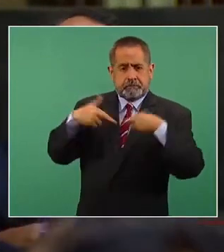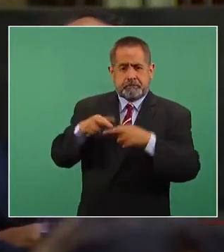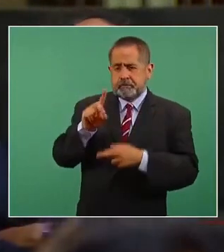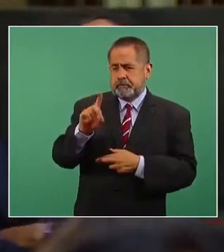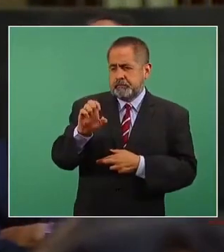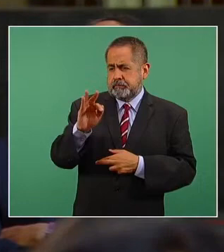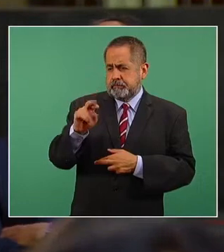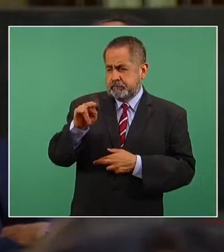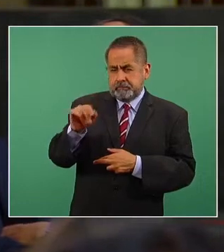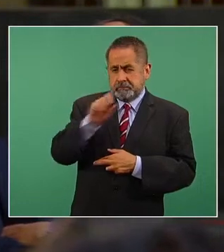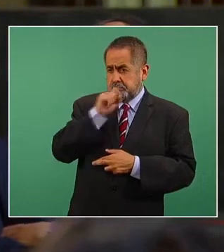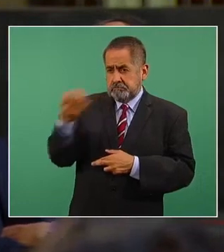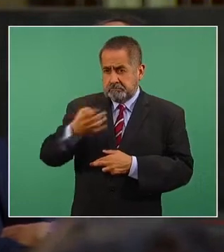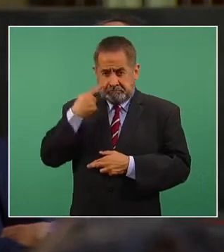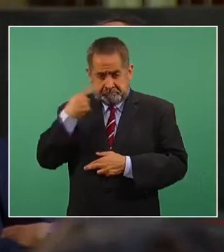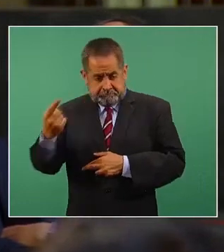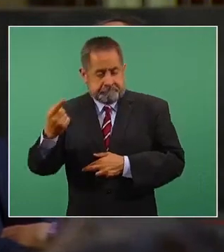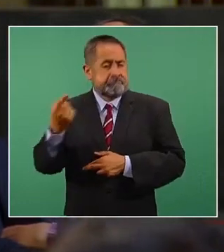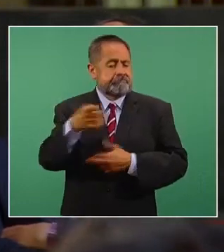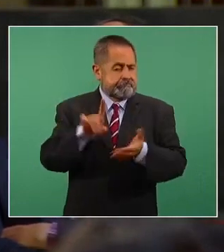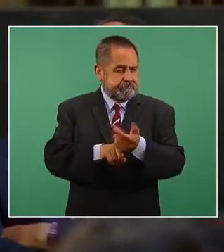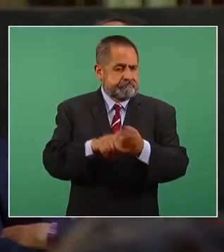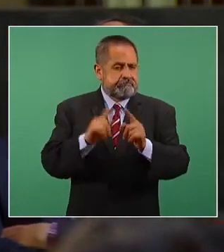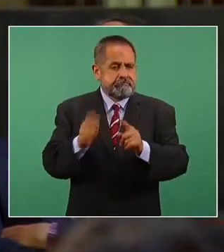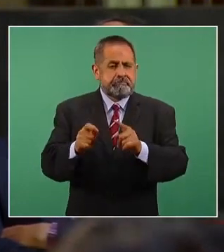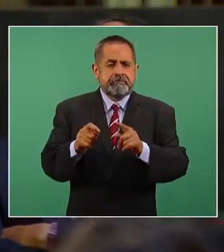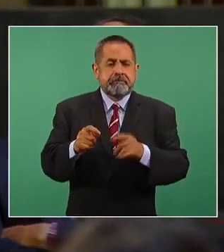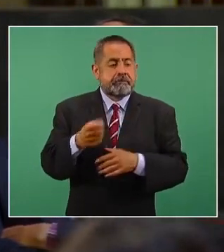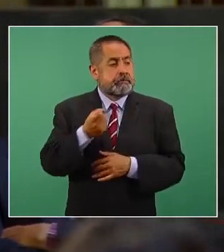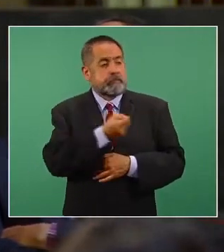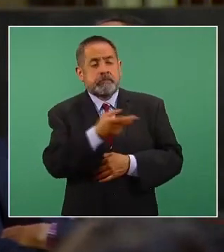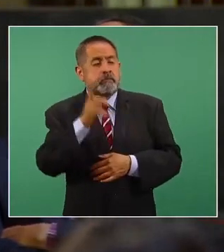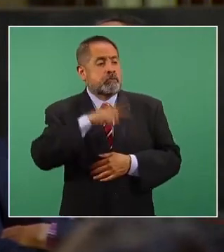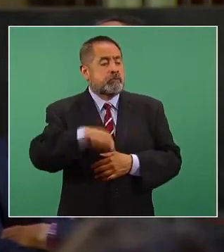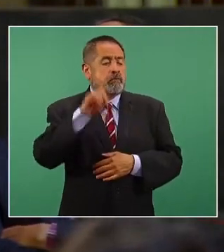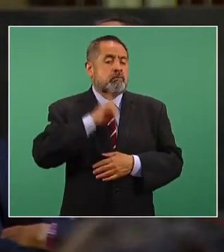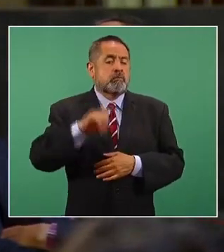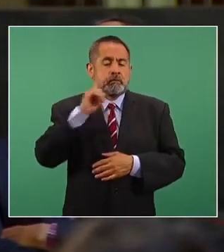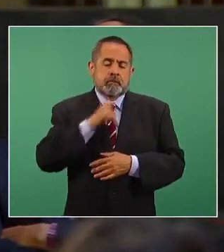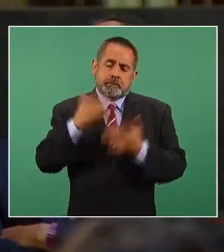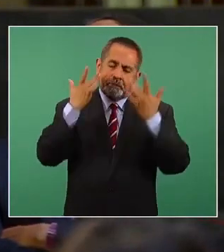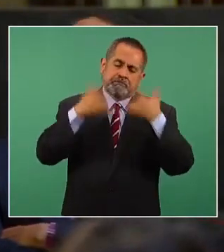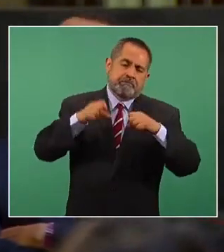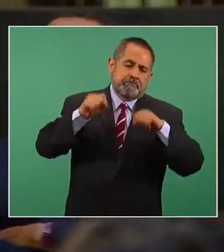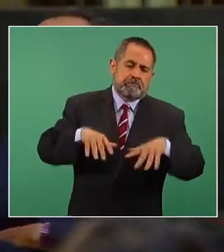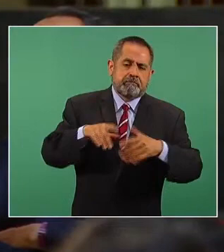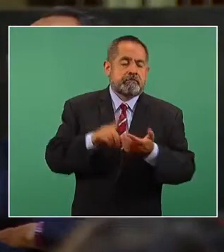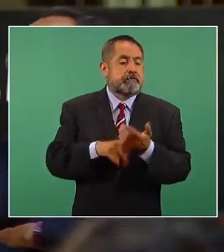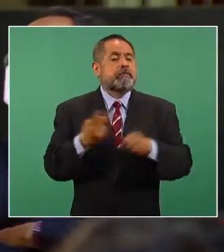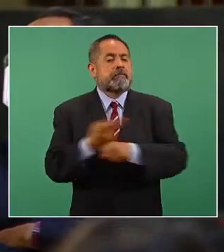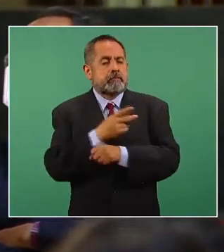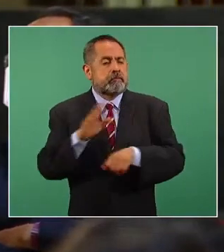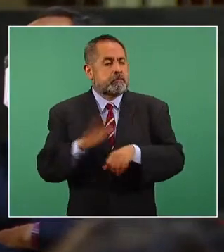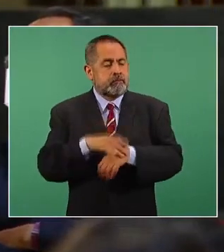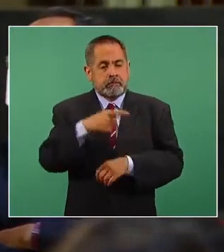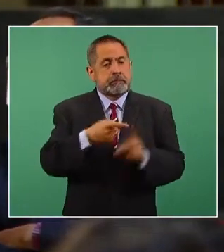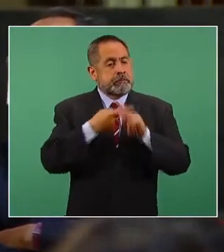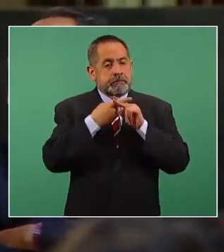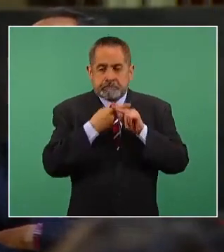en el tema de la deserción escolar, cuando las mujeres pasan por este periodo,